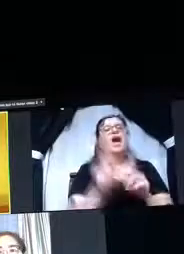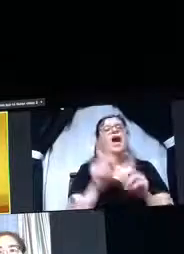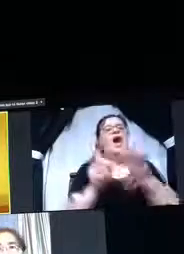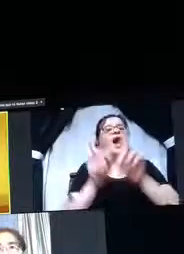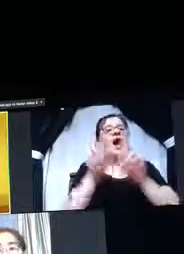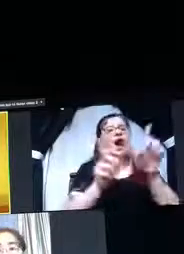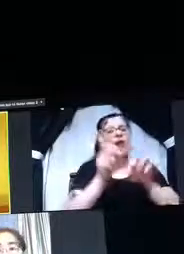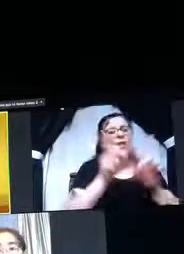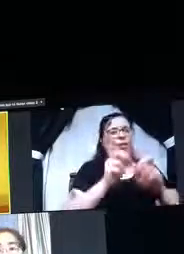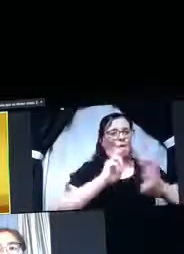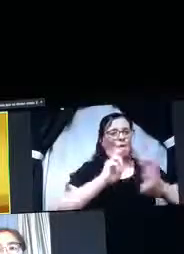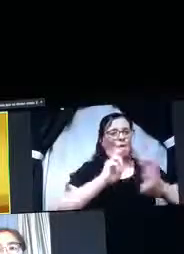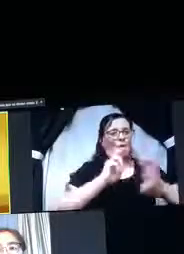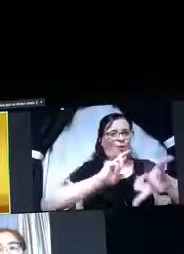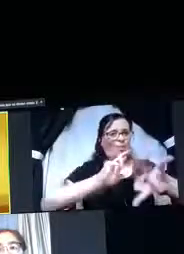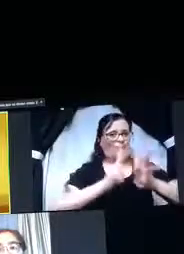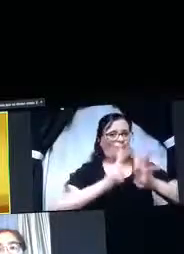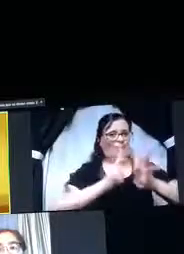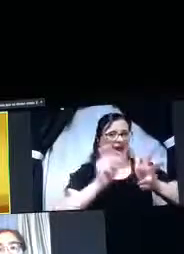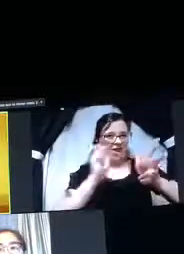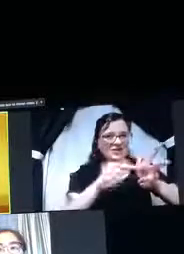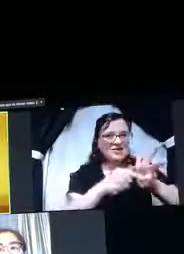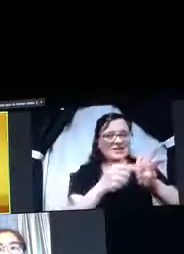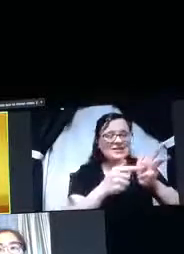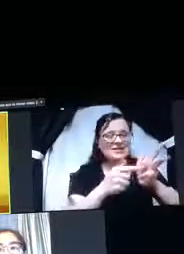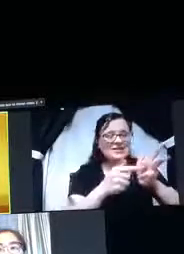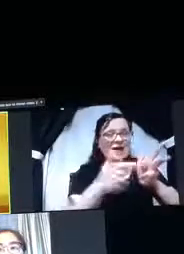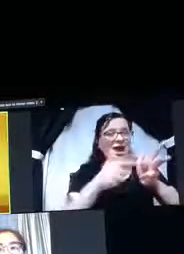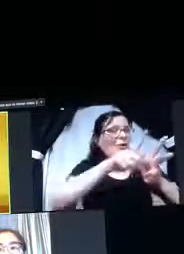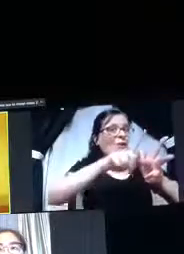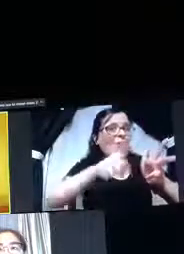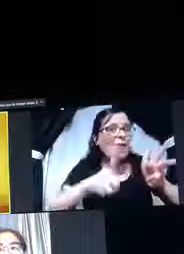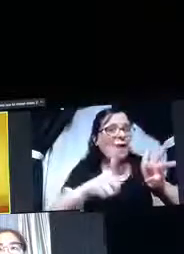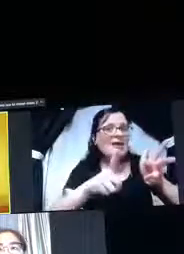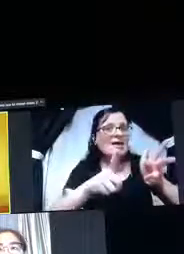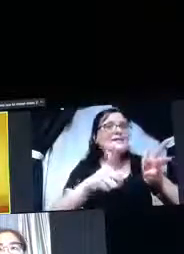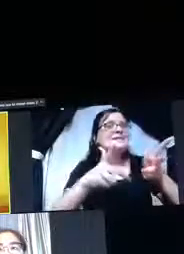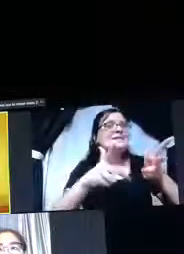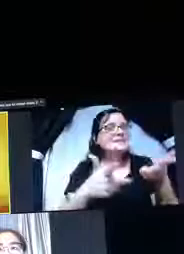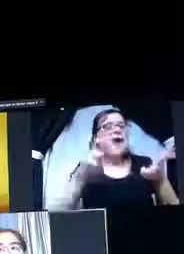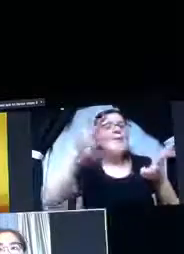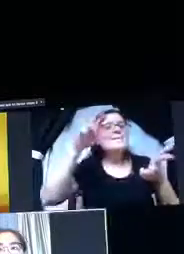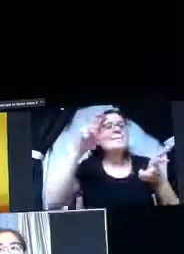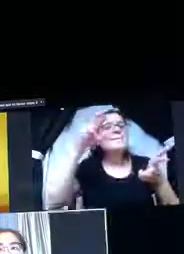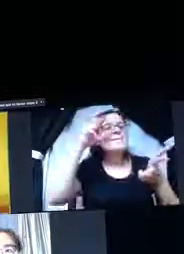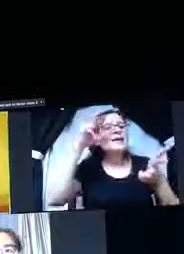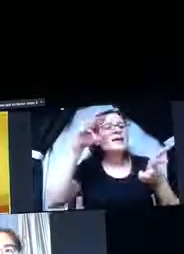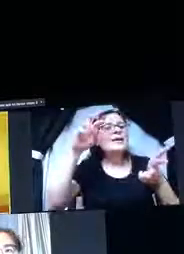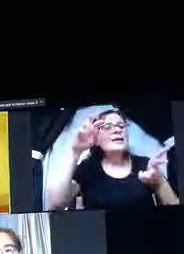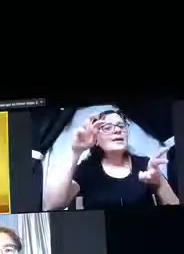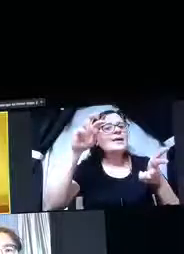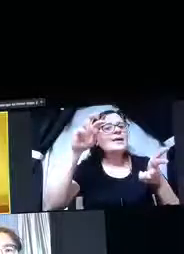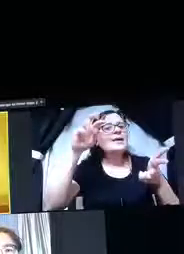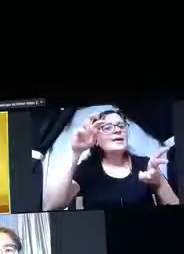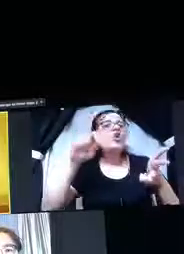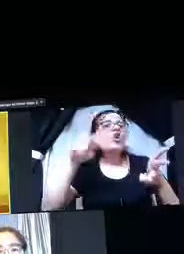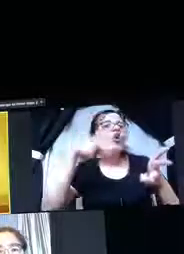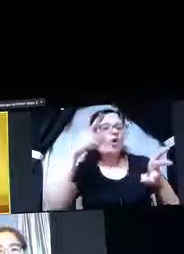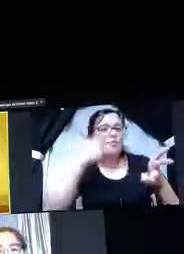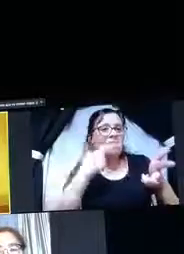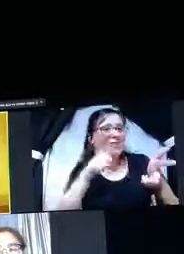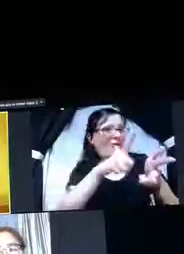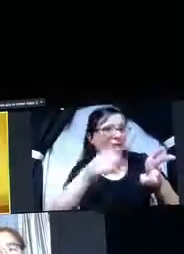mucho significado a eso que queríamos transmitir. Claro. Entonces, este asunto de